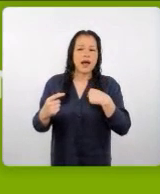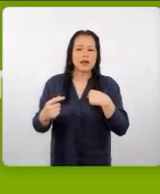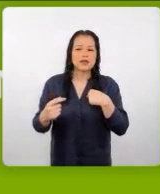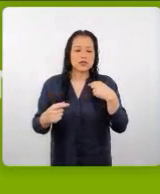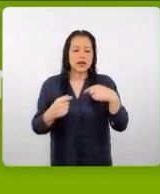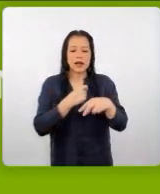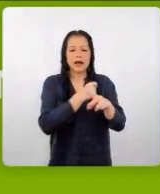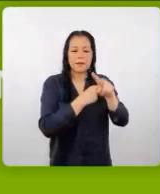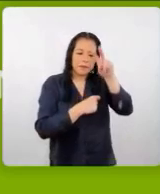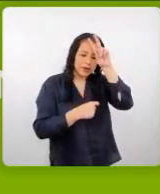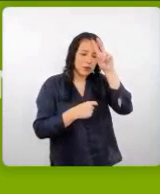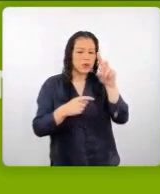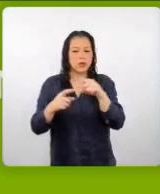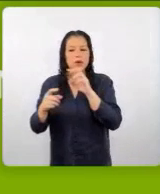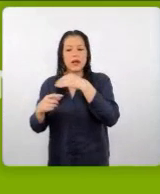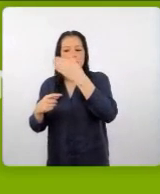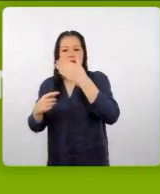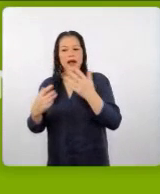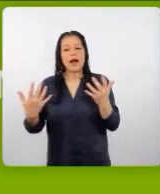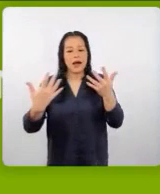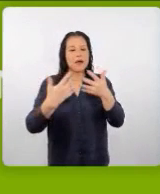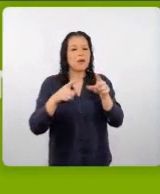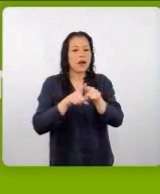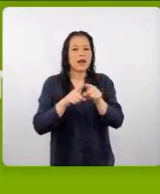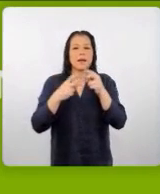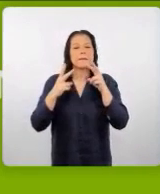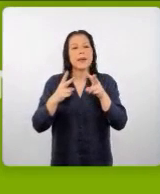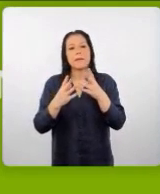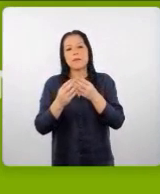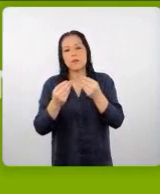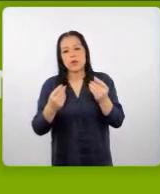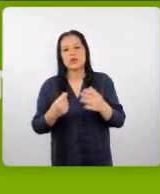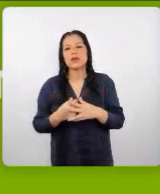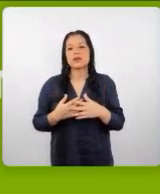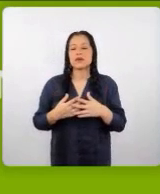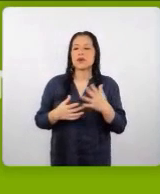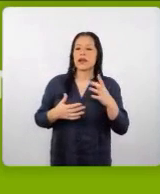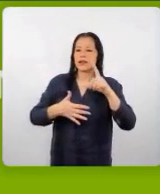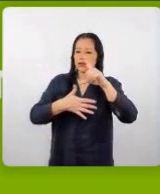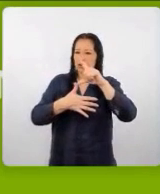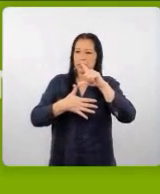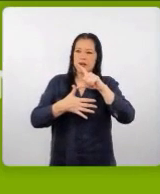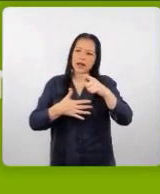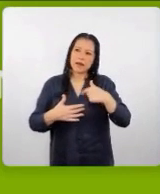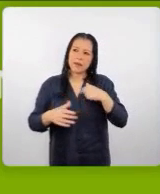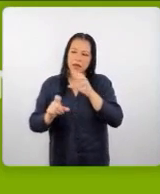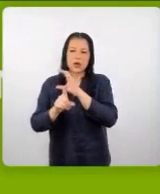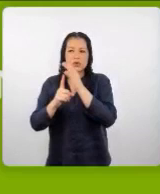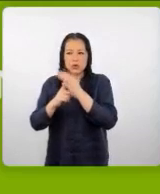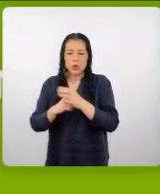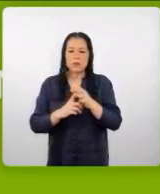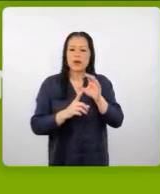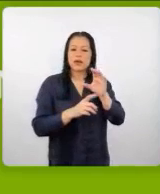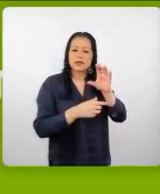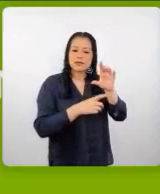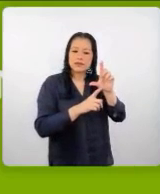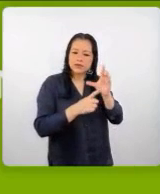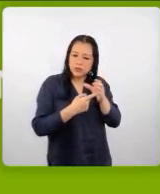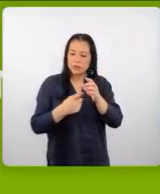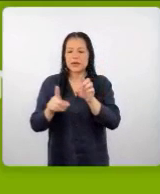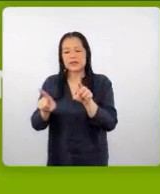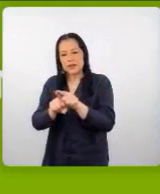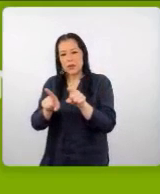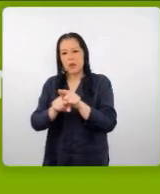Unidos, sino el árabe en general, ve mucha similitud con el latinoamericano. En todo caso, el emiratí también ve mucha